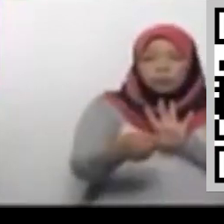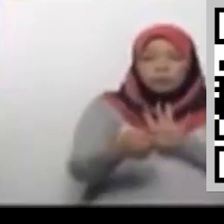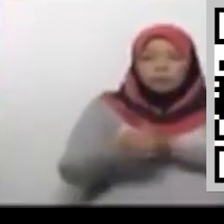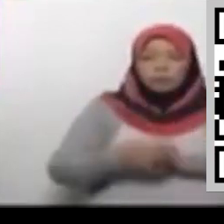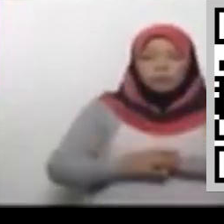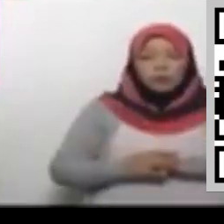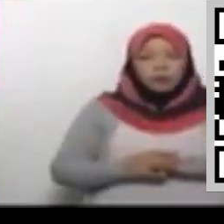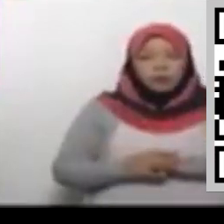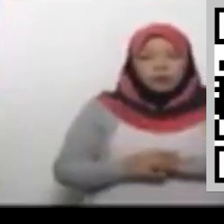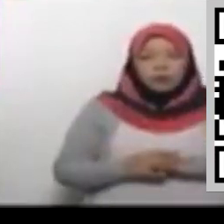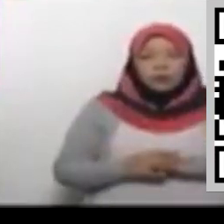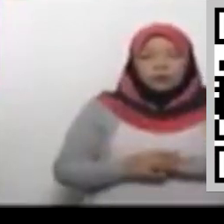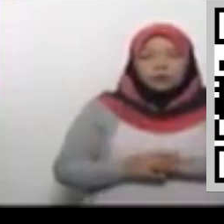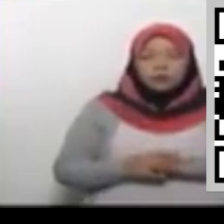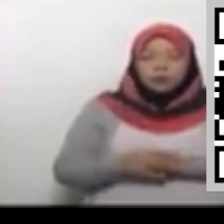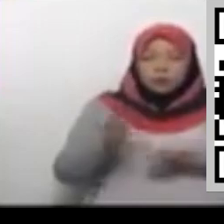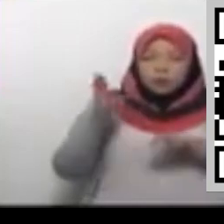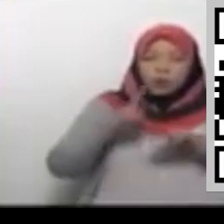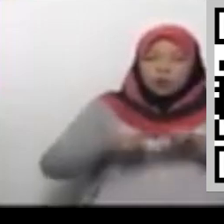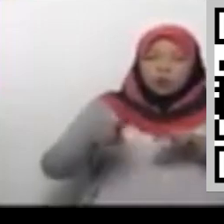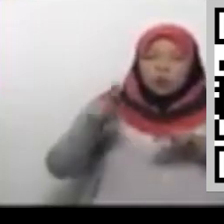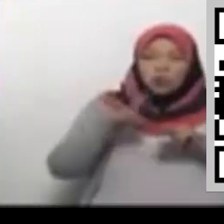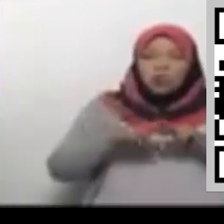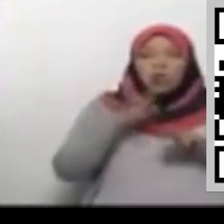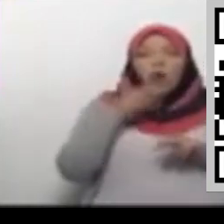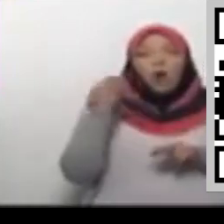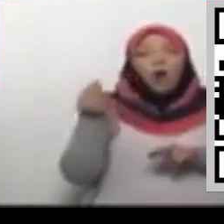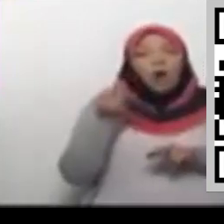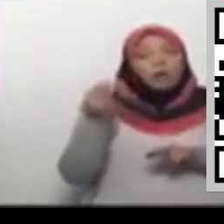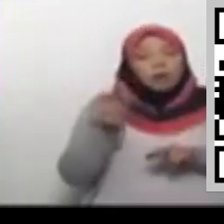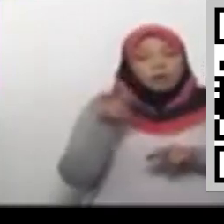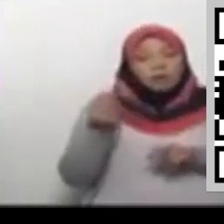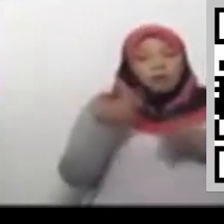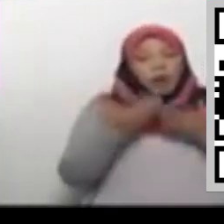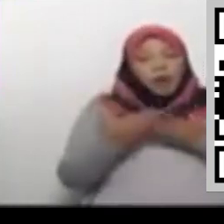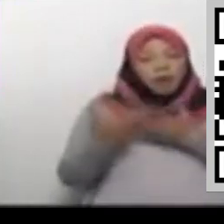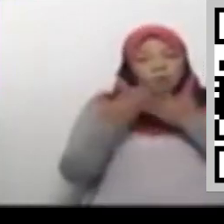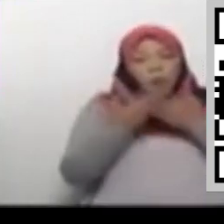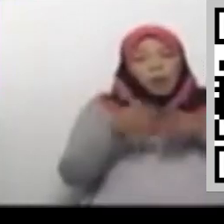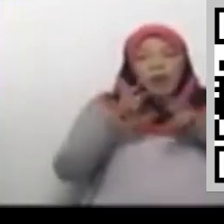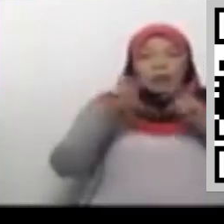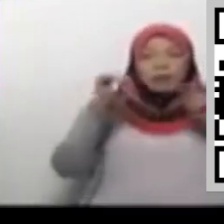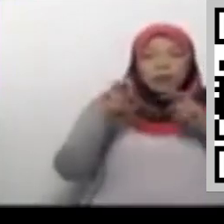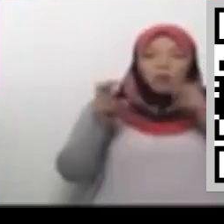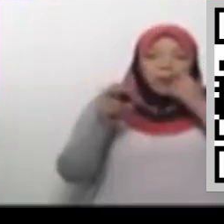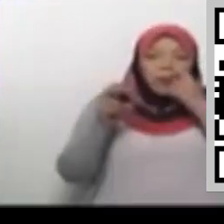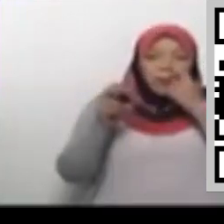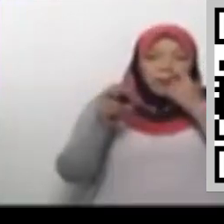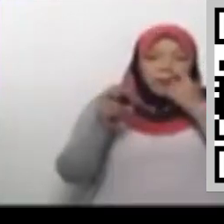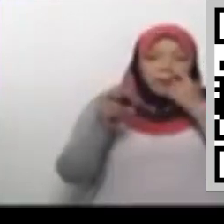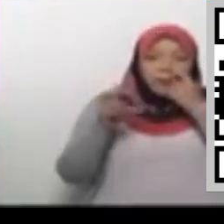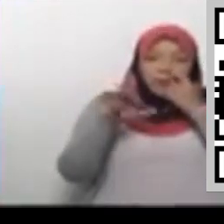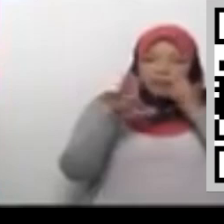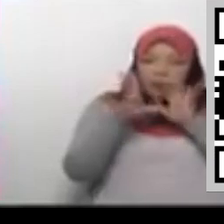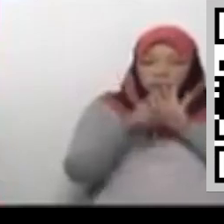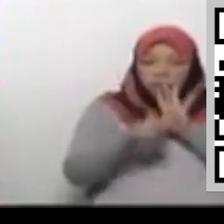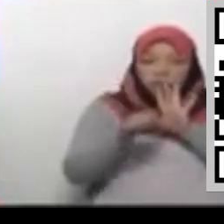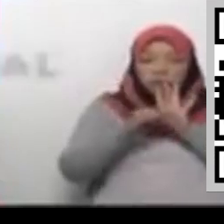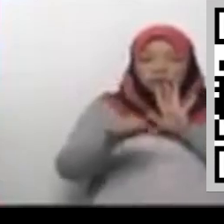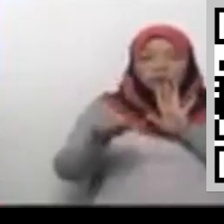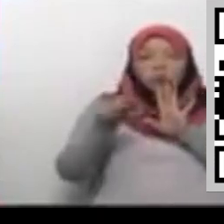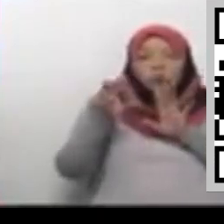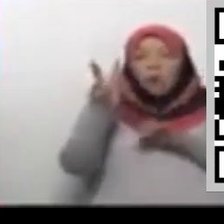ejemplar donde los niños niñas y jóvenes estudiando el tema del despojo imperialista de la